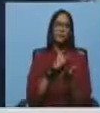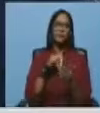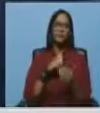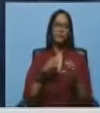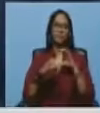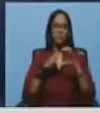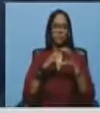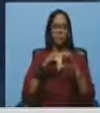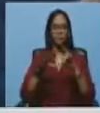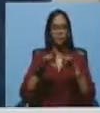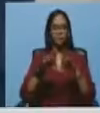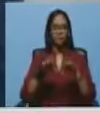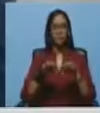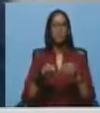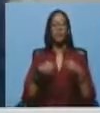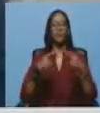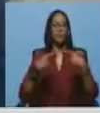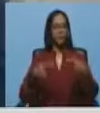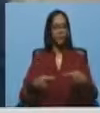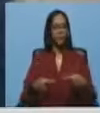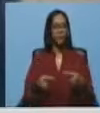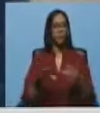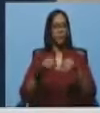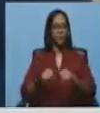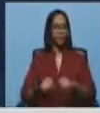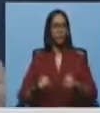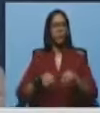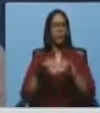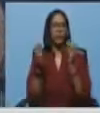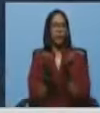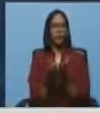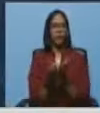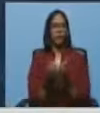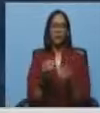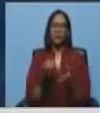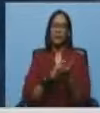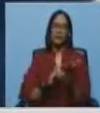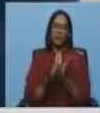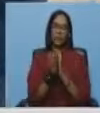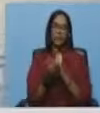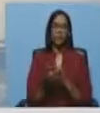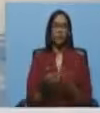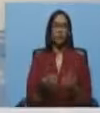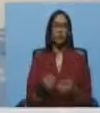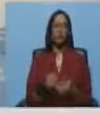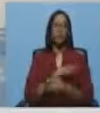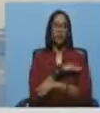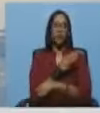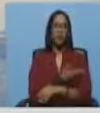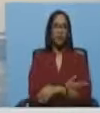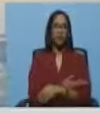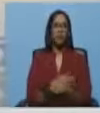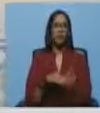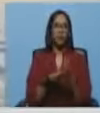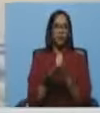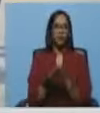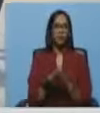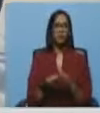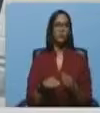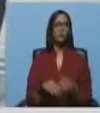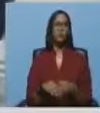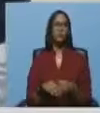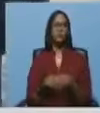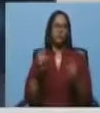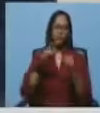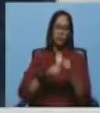y comunicadoras populares se adapten a ese mundo también, sin desaparecer, todo lo contrario, más bien fortaleciéndose, desarrollándose,